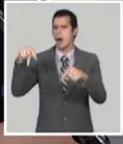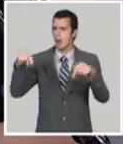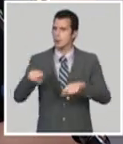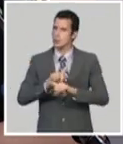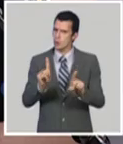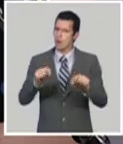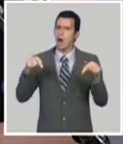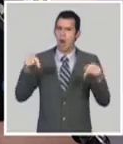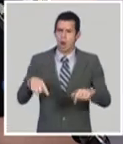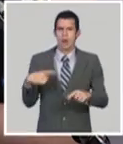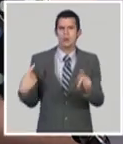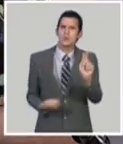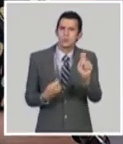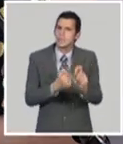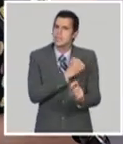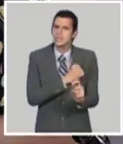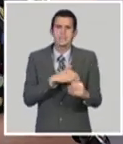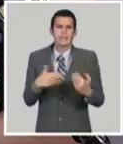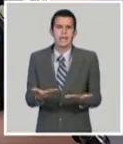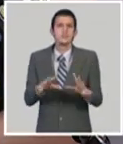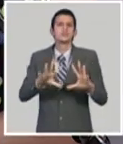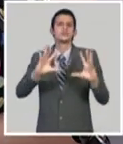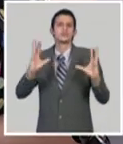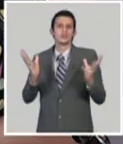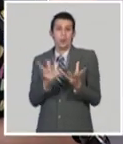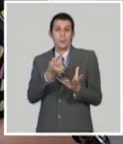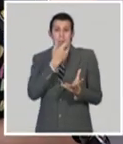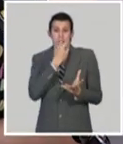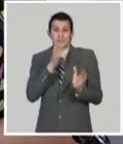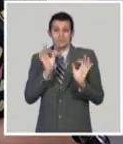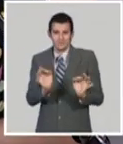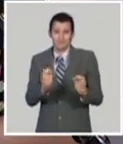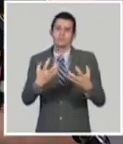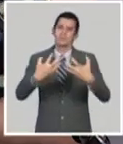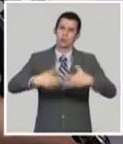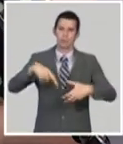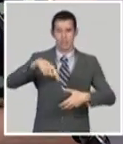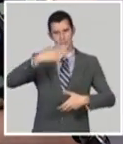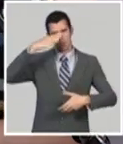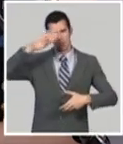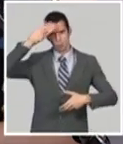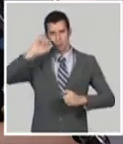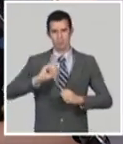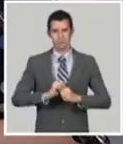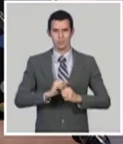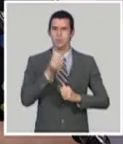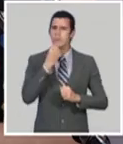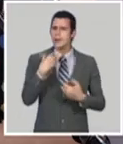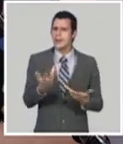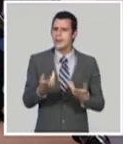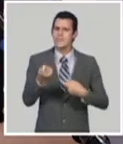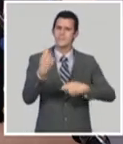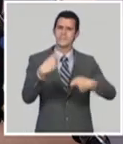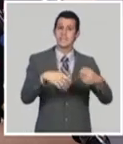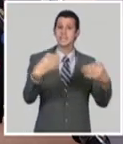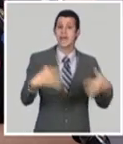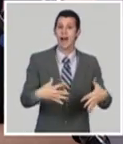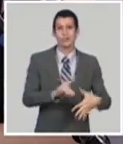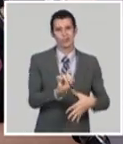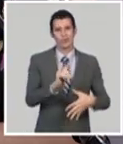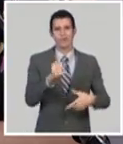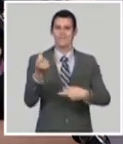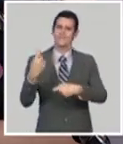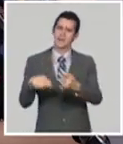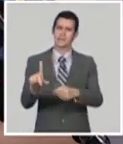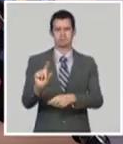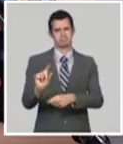criterios médicos y sobre todo la data días del tratamiento que si bien no son tratamientos